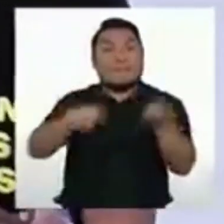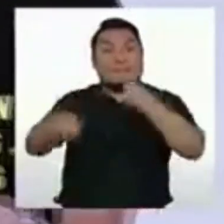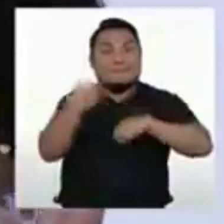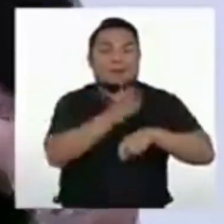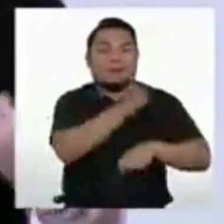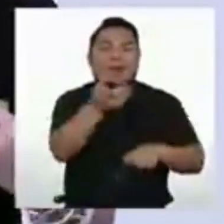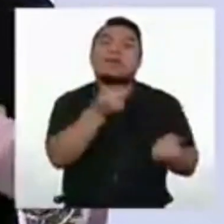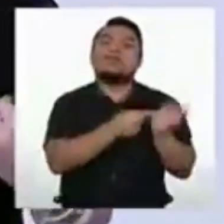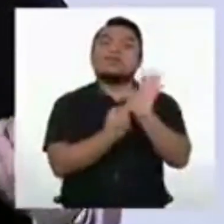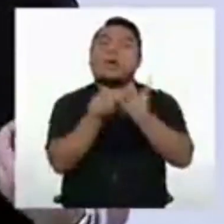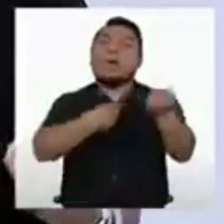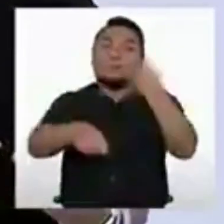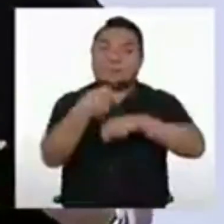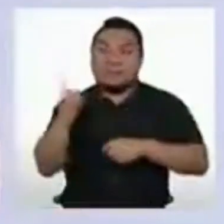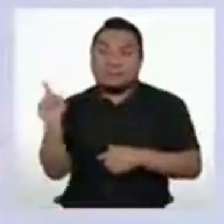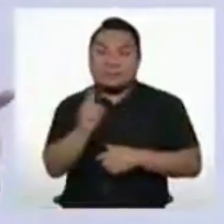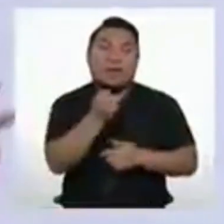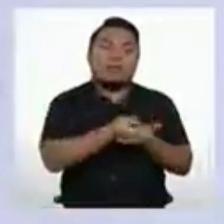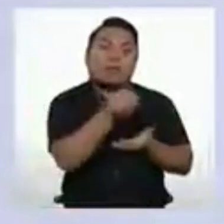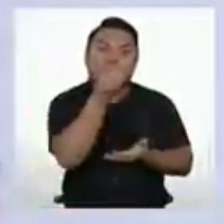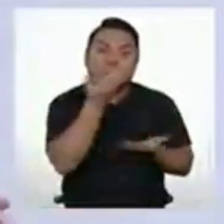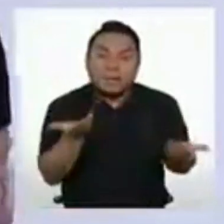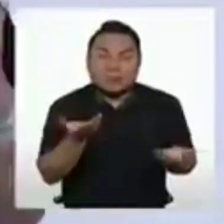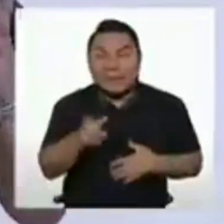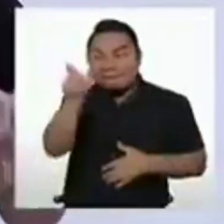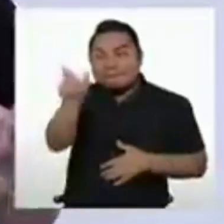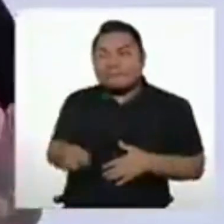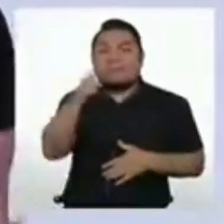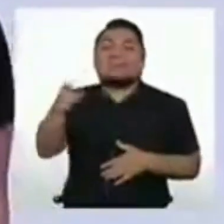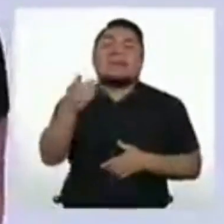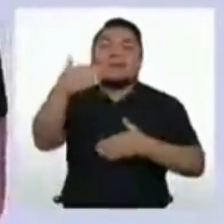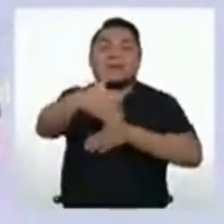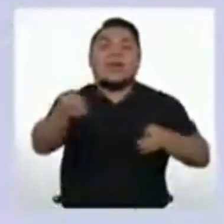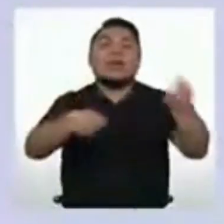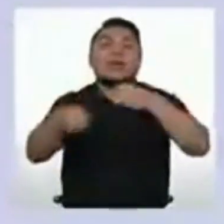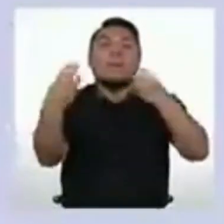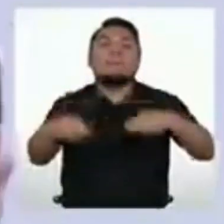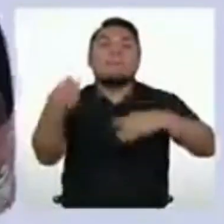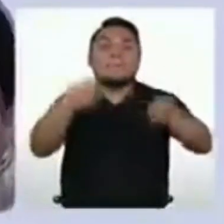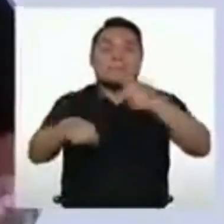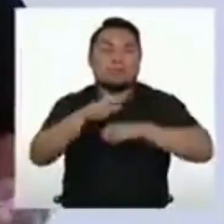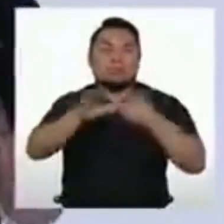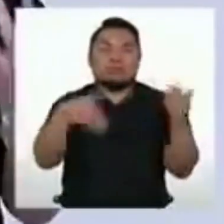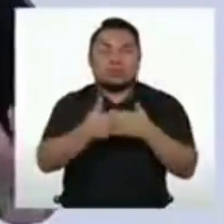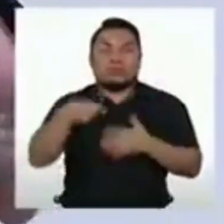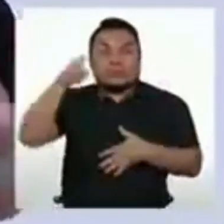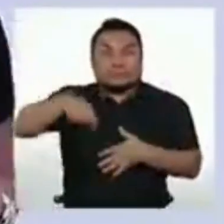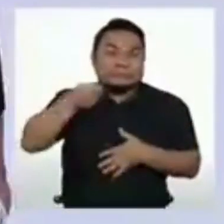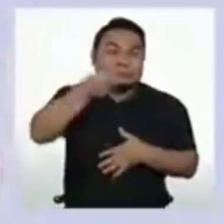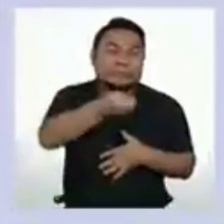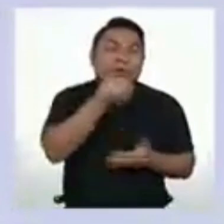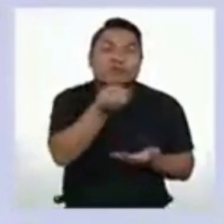sus productos para tener con qué alimentarnos. Las personas que atienden en los supermercados para poder comprar todo lo necesario para